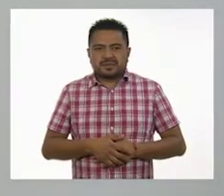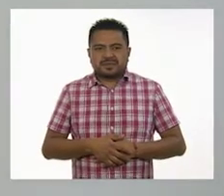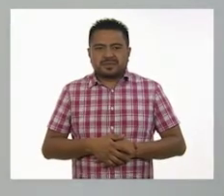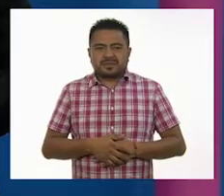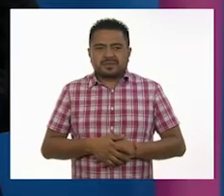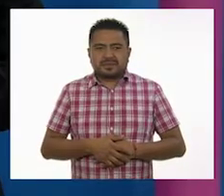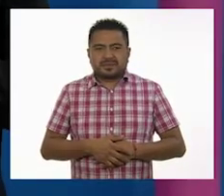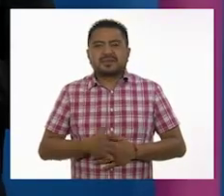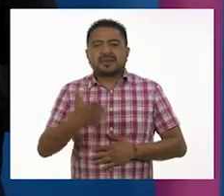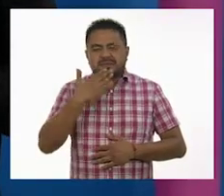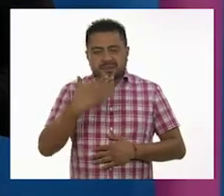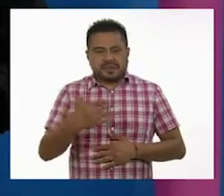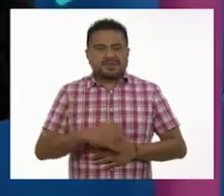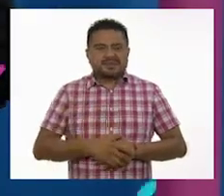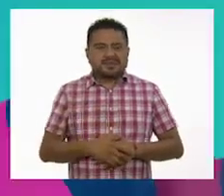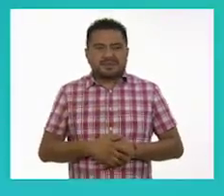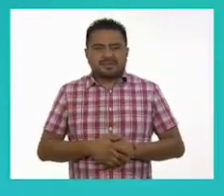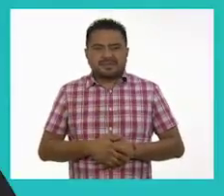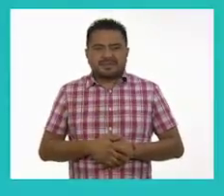Muy bien.